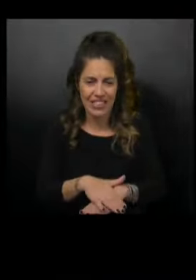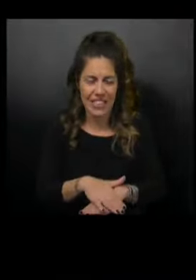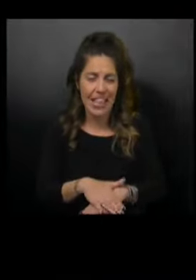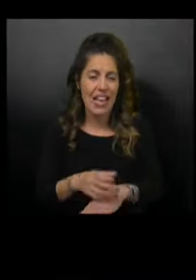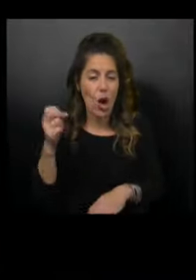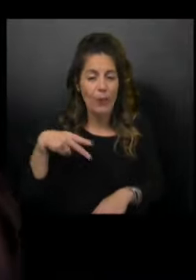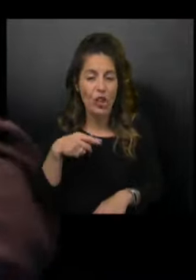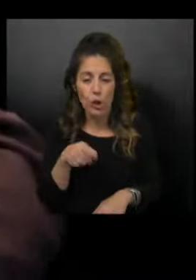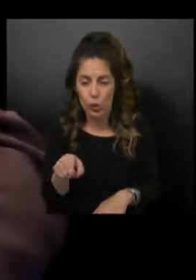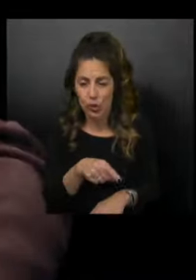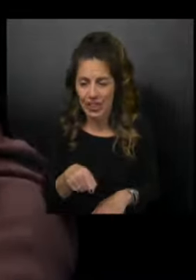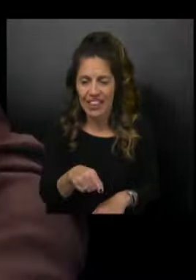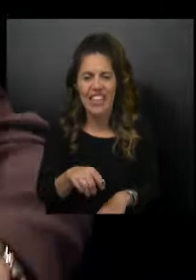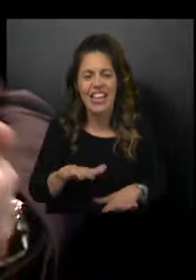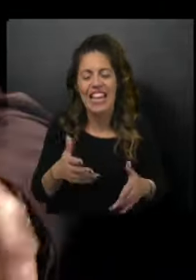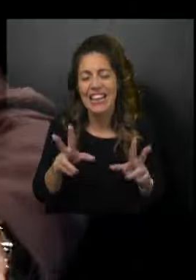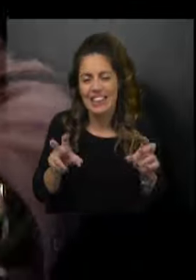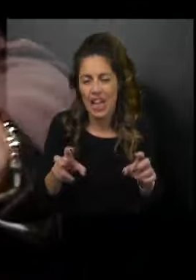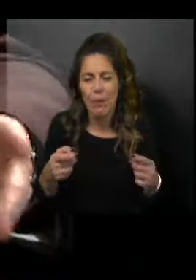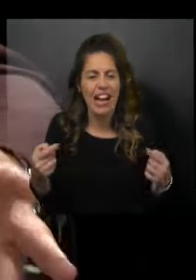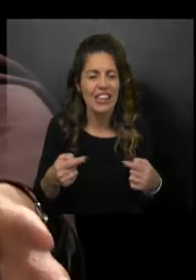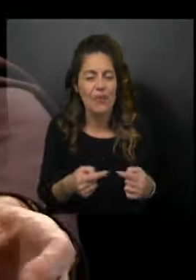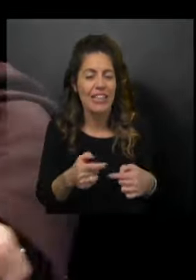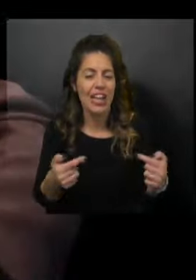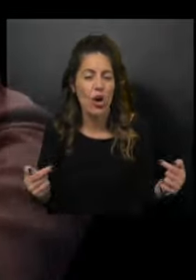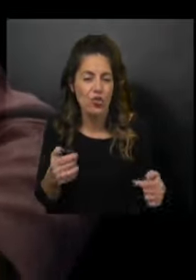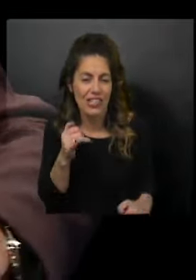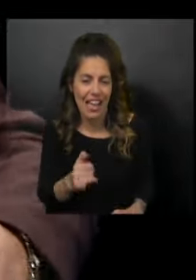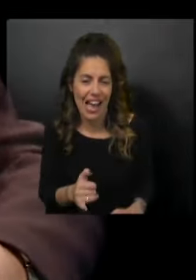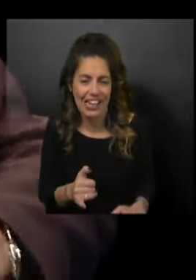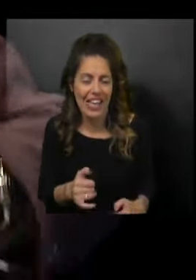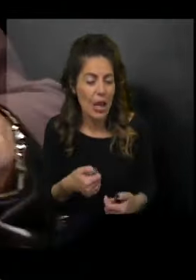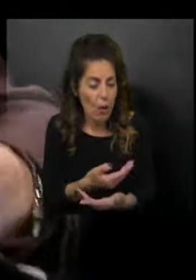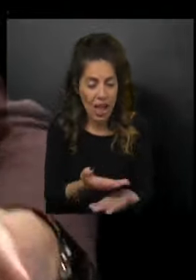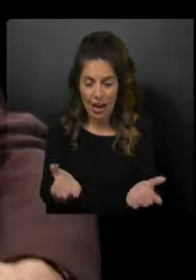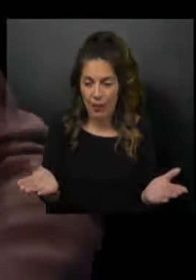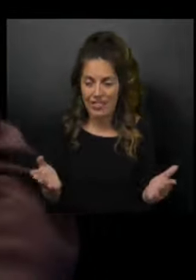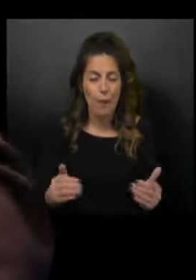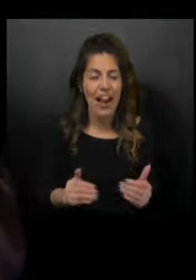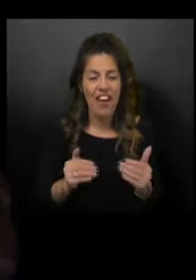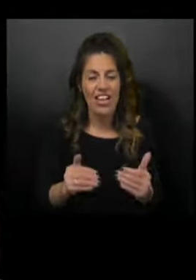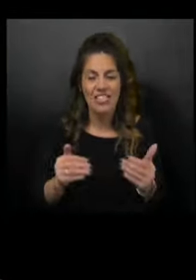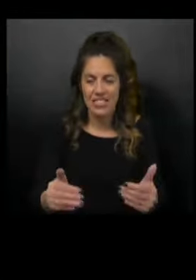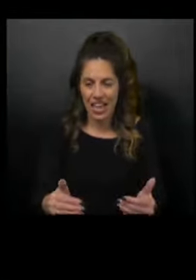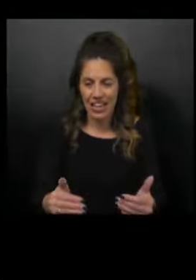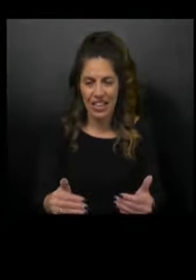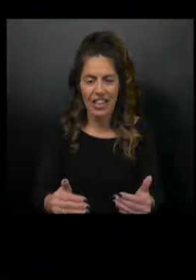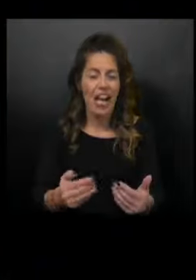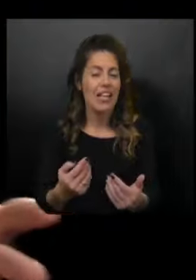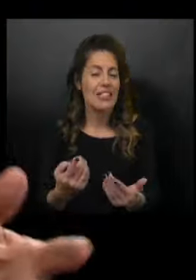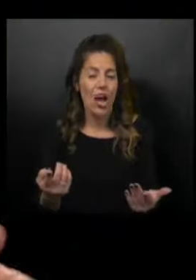ustedes de di bueno Qué temas qué debates Qué cosas hay que hay que poner arriba de la mesa para avanzar hacia